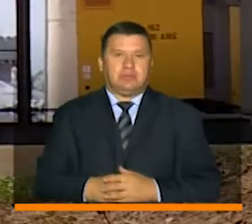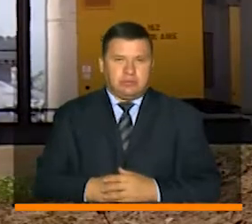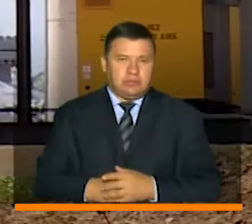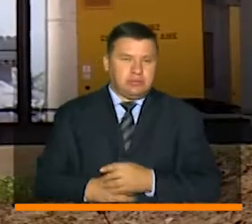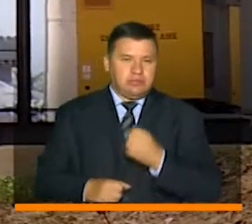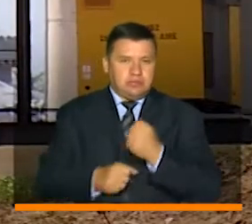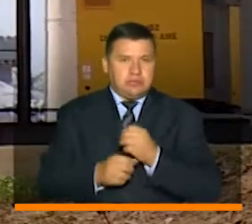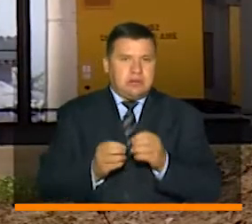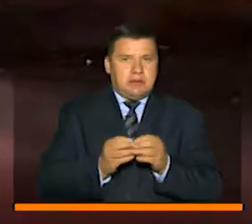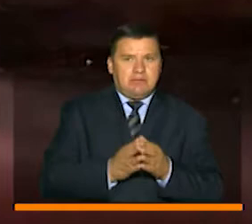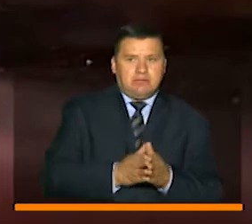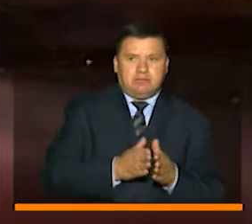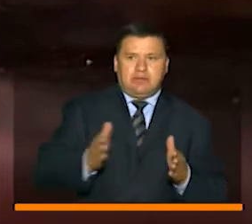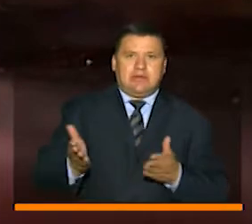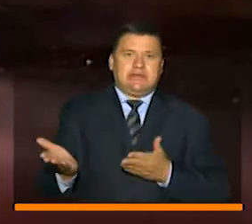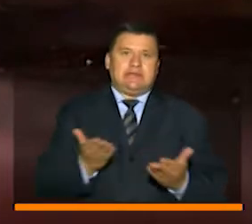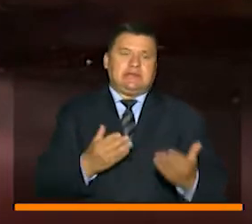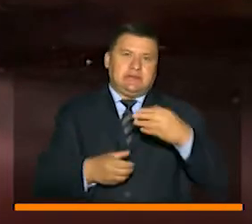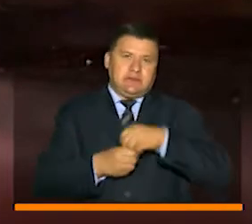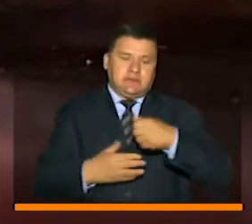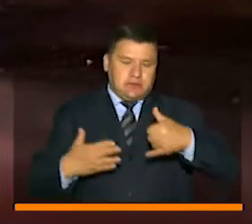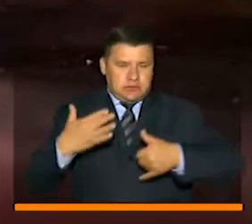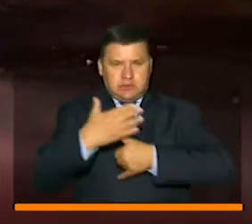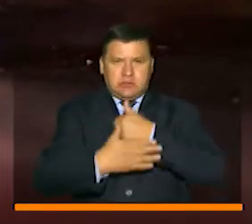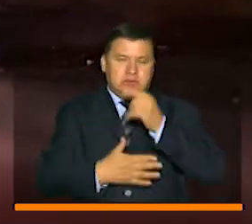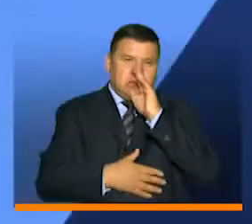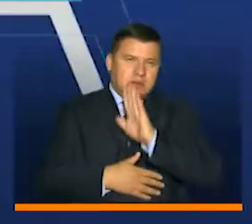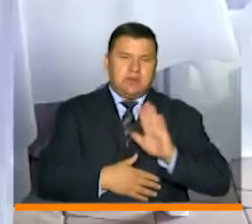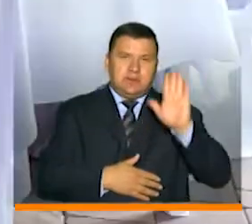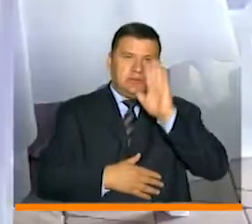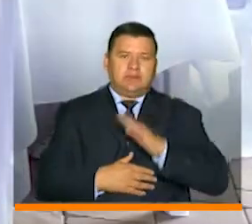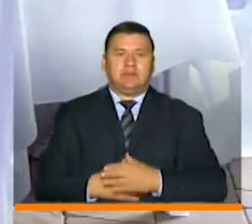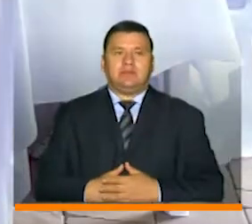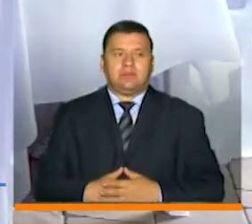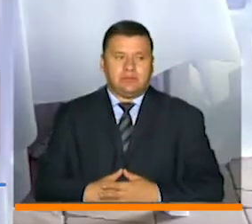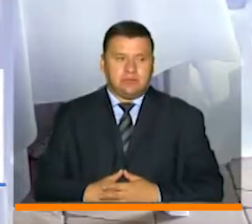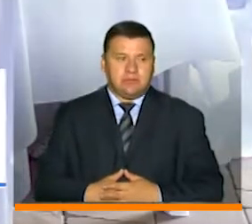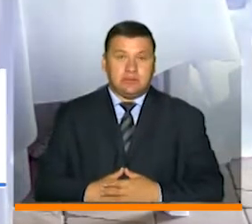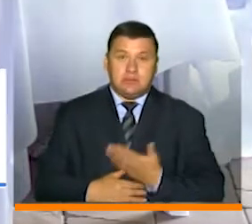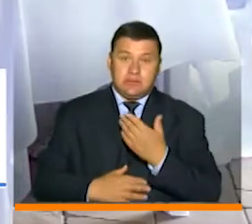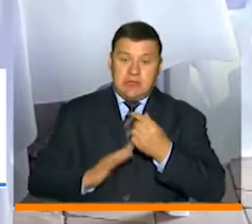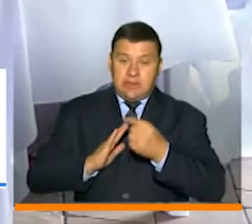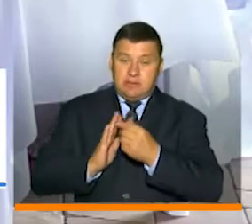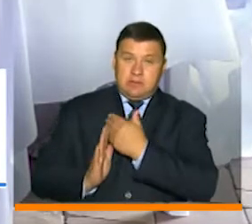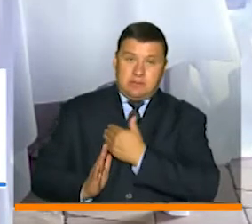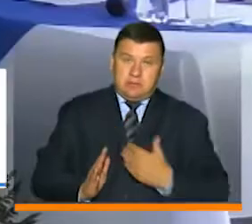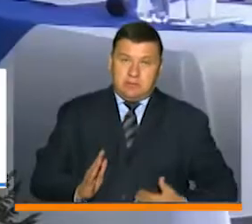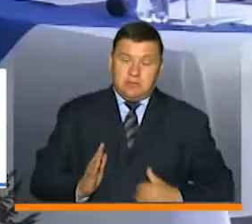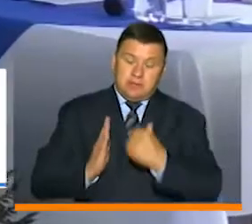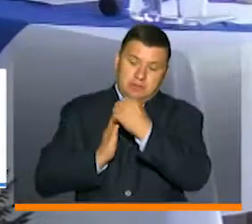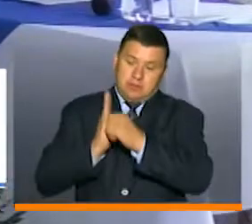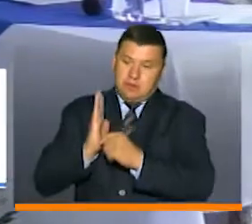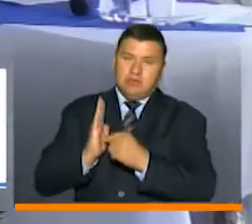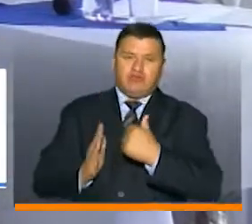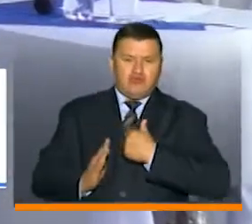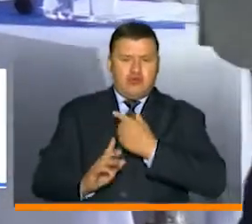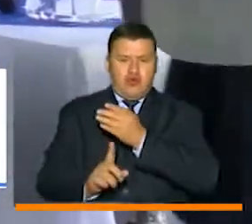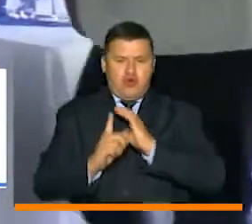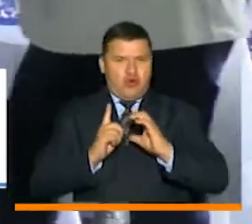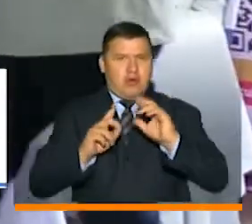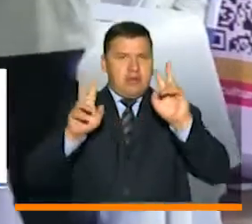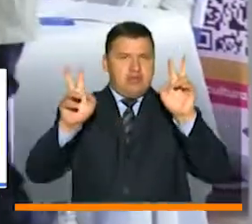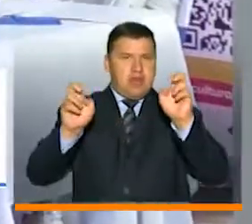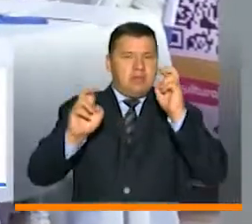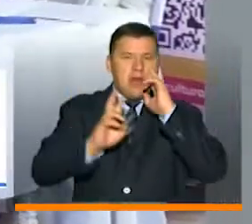la ampliación de la cobertura del servicio en todo el territorio nacional. Primera Dama destaca programa Soy Cultura